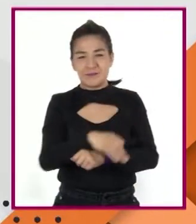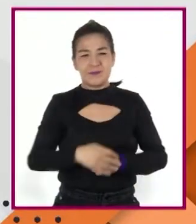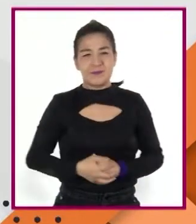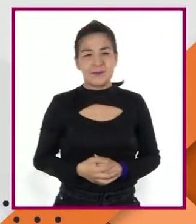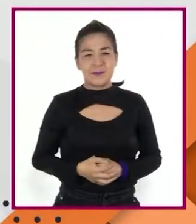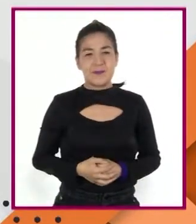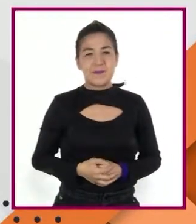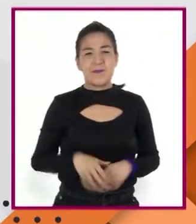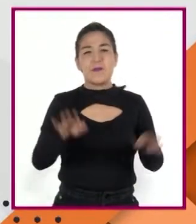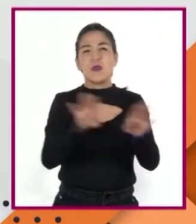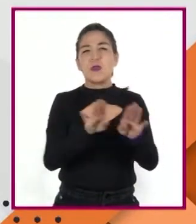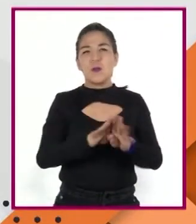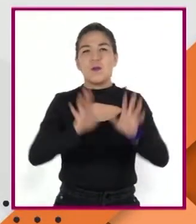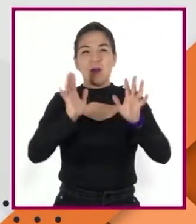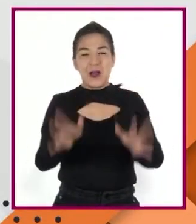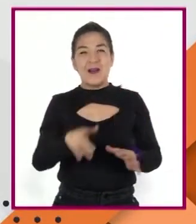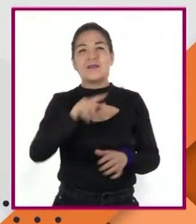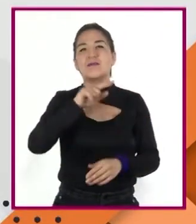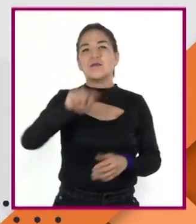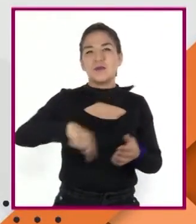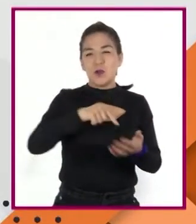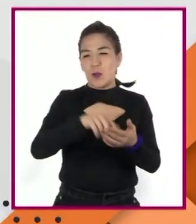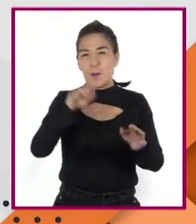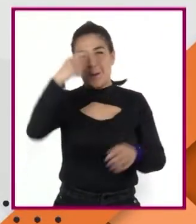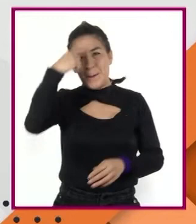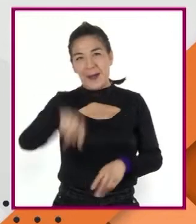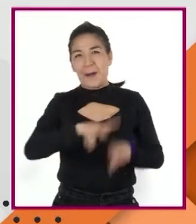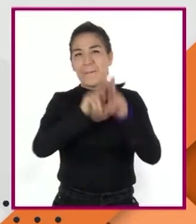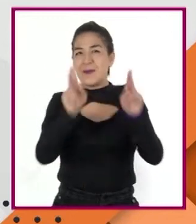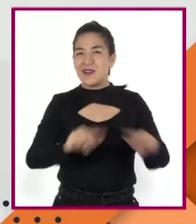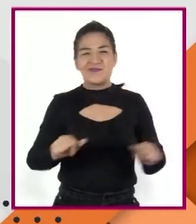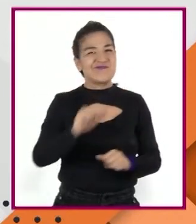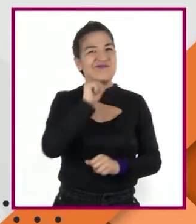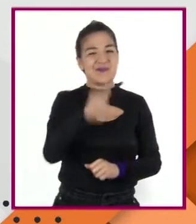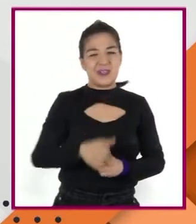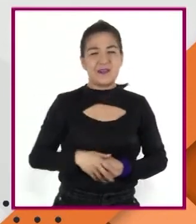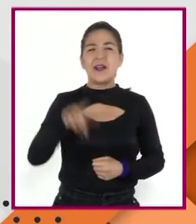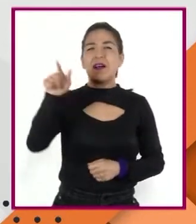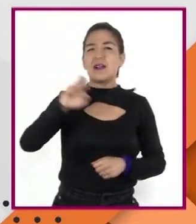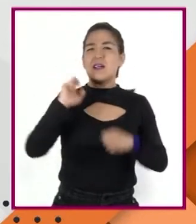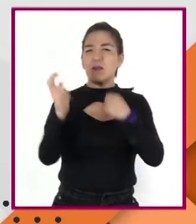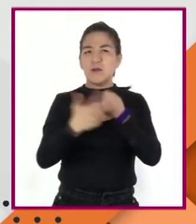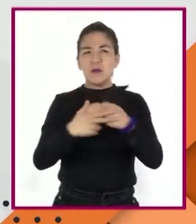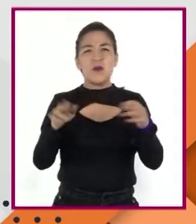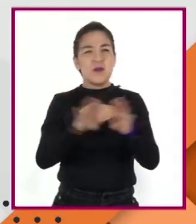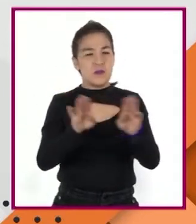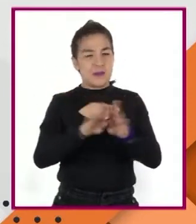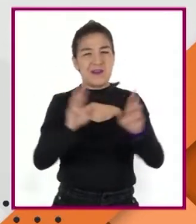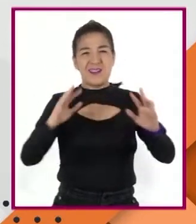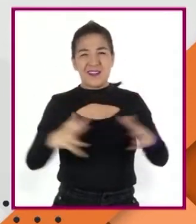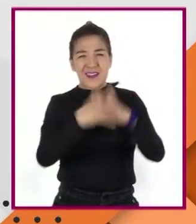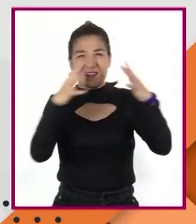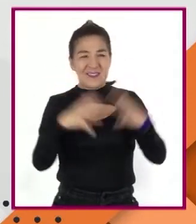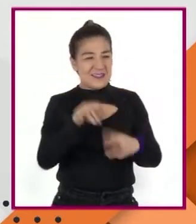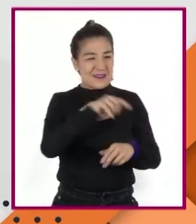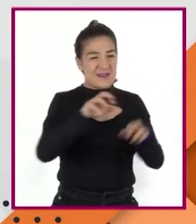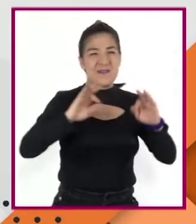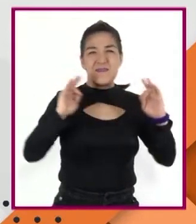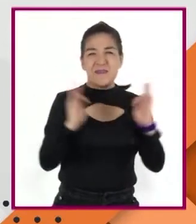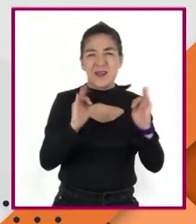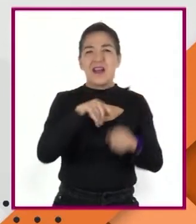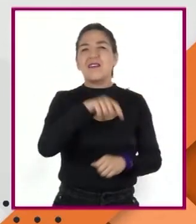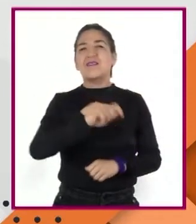La estabilización no era la paz. Con la excepción de Europa, la Guerra Fría no fue una época en la que se olvidó